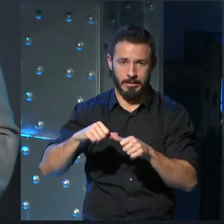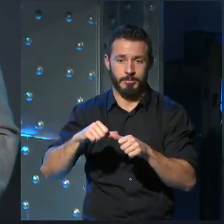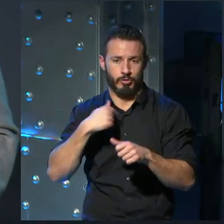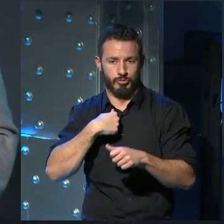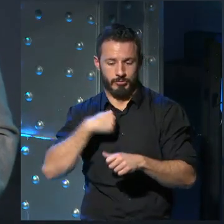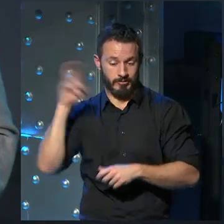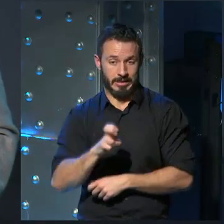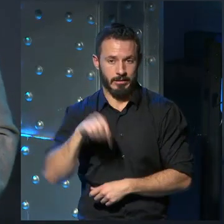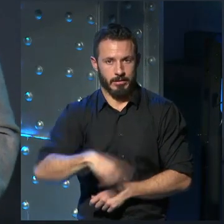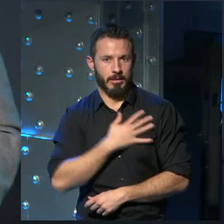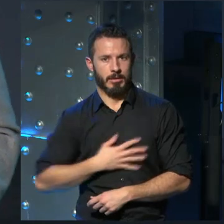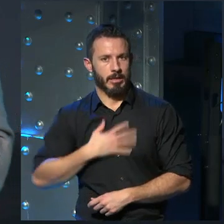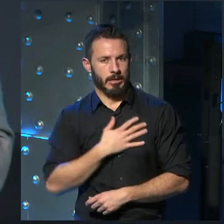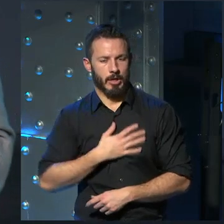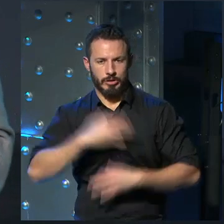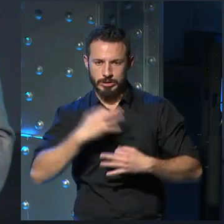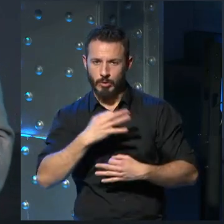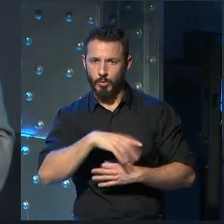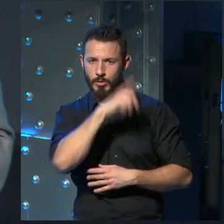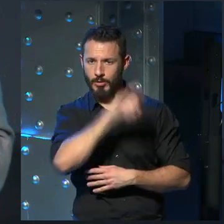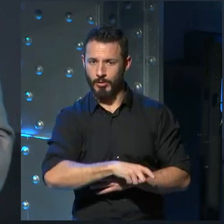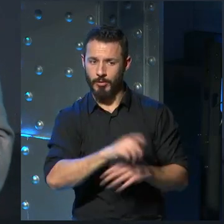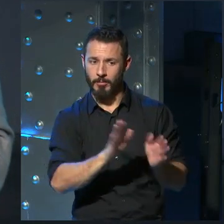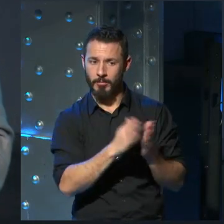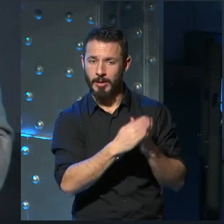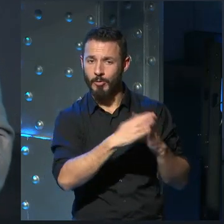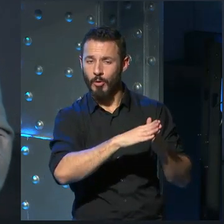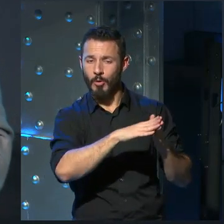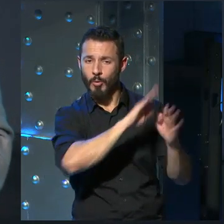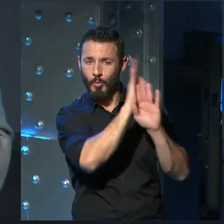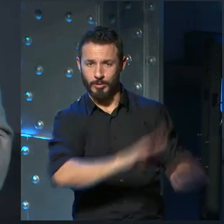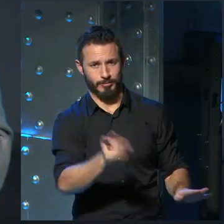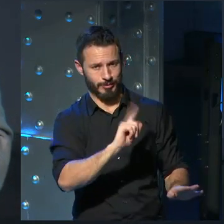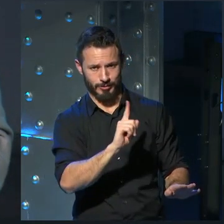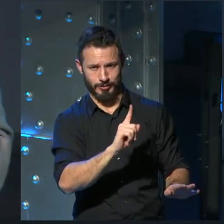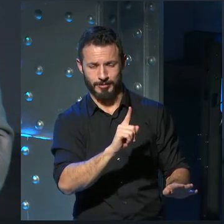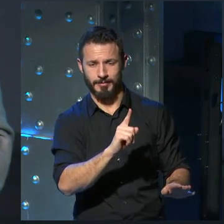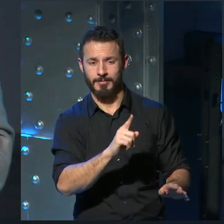aquí. Seguro que no será el último libro que escriba Marieta. Ha contado además con la